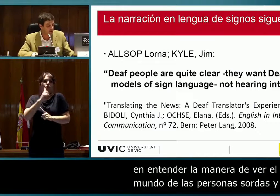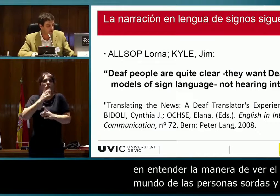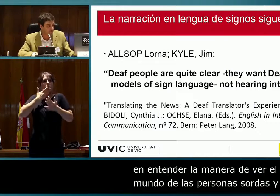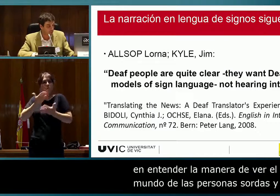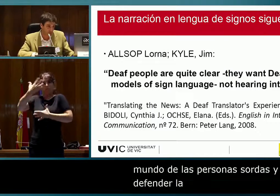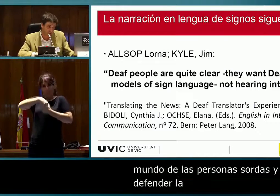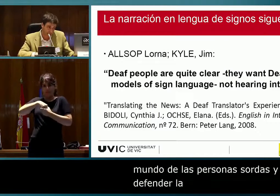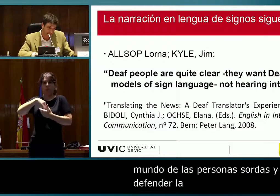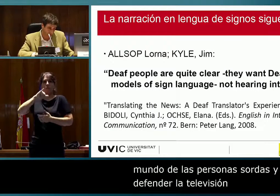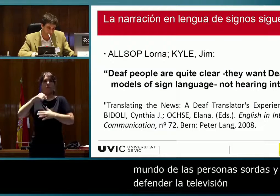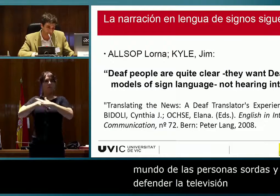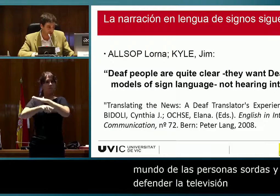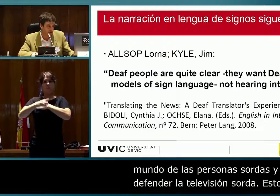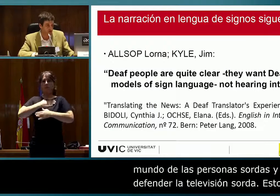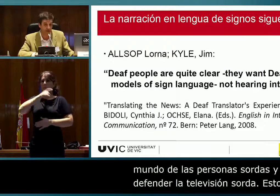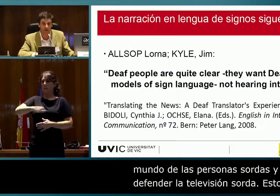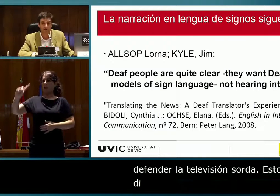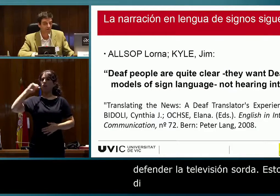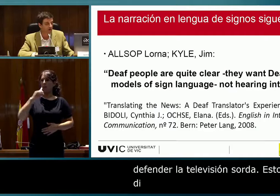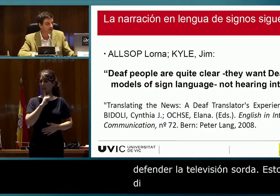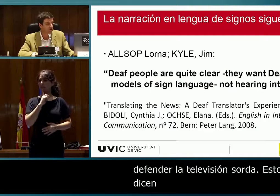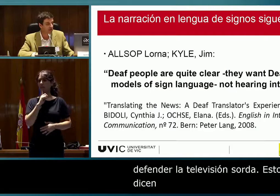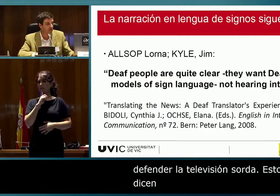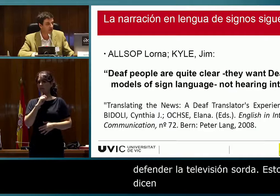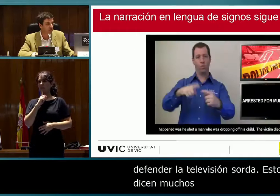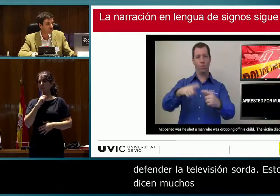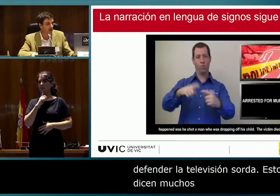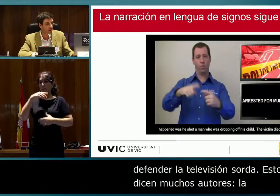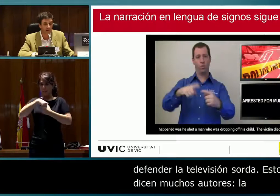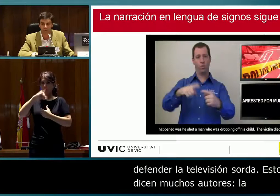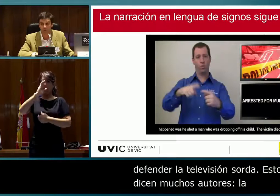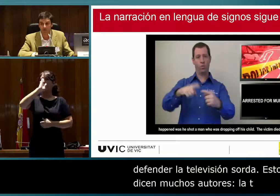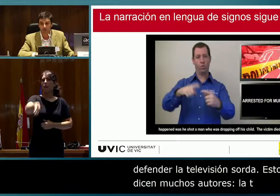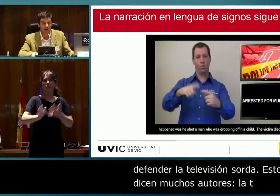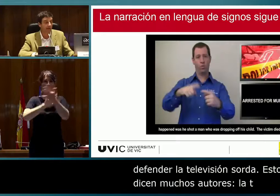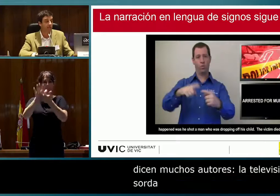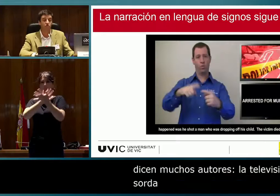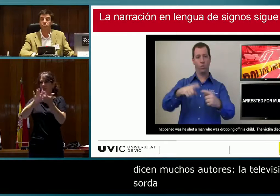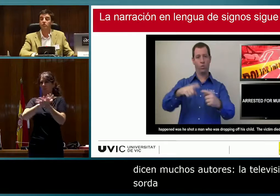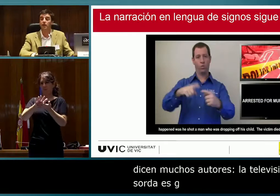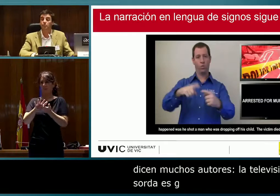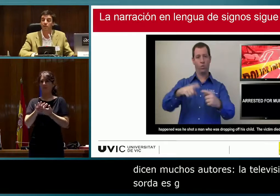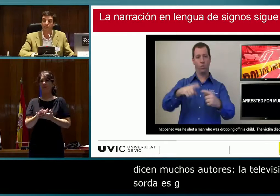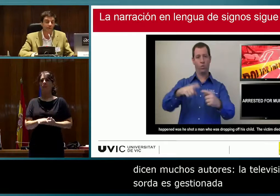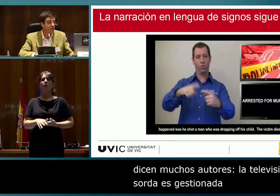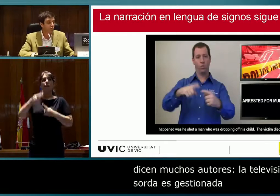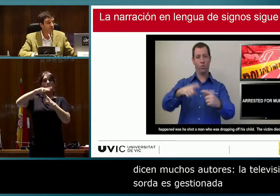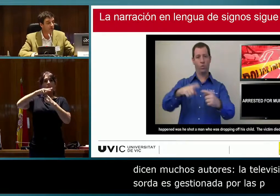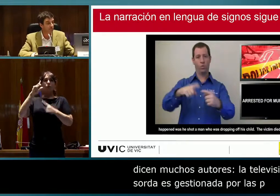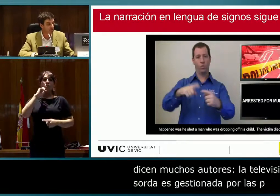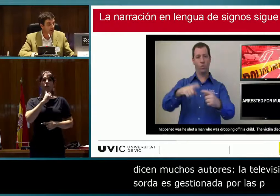por las personas sordas con espacios en lengua de signos. En la televisión sorda puede